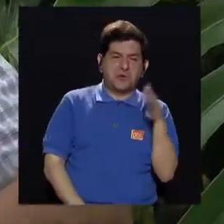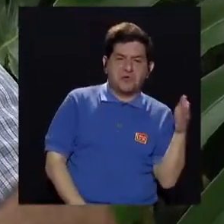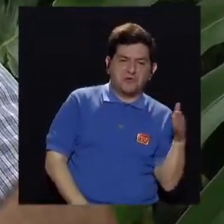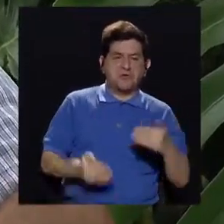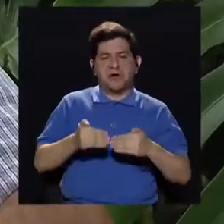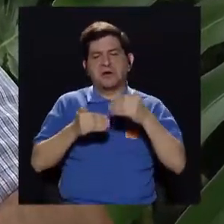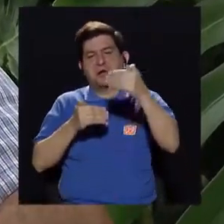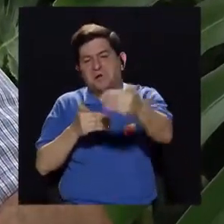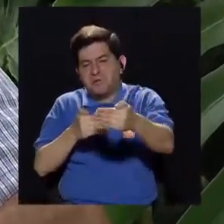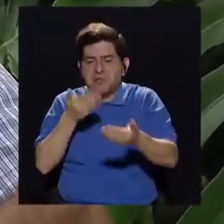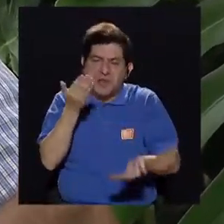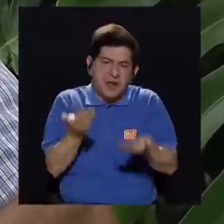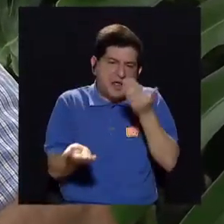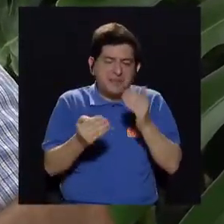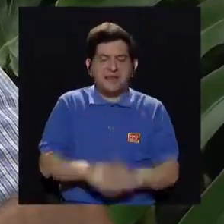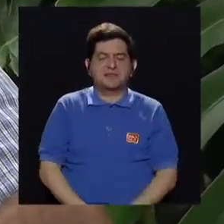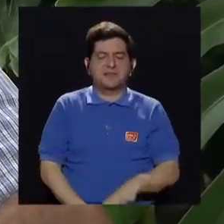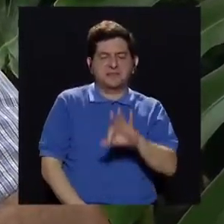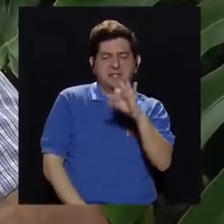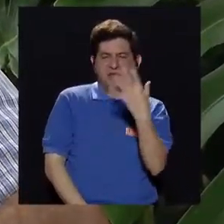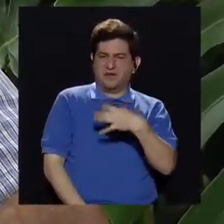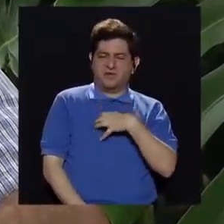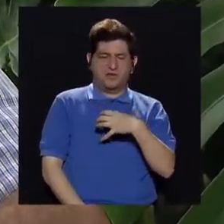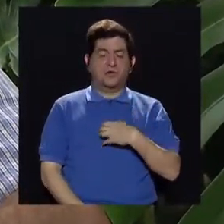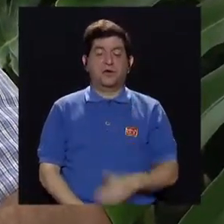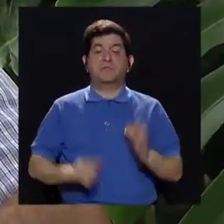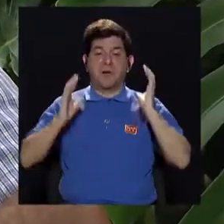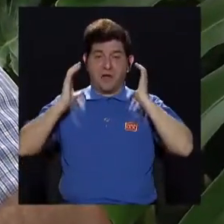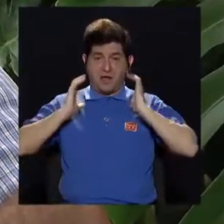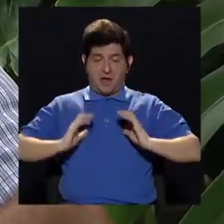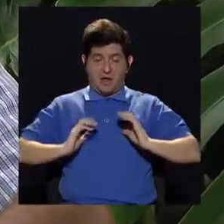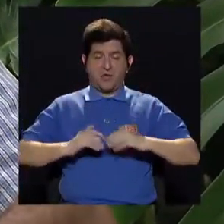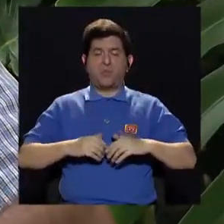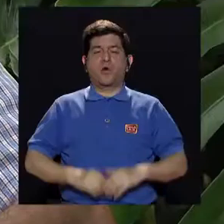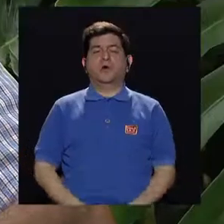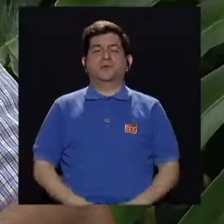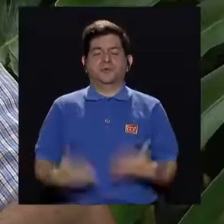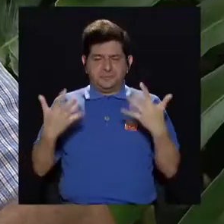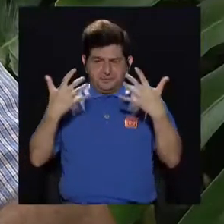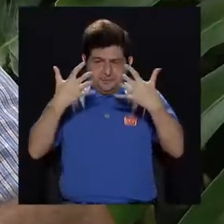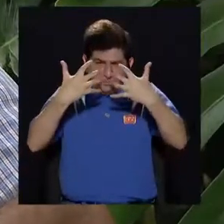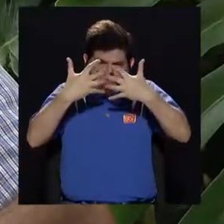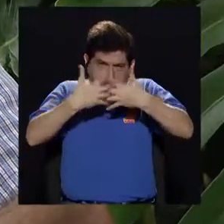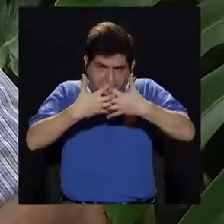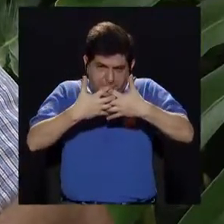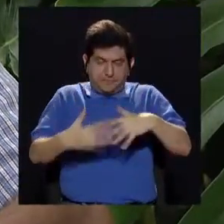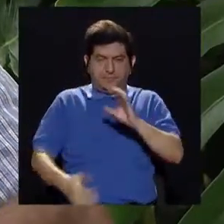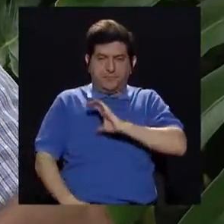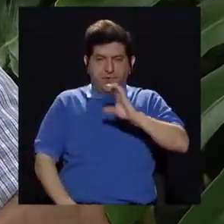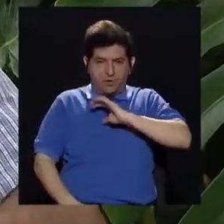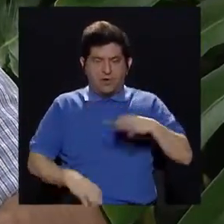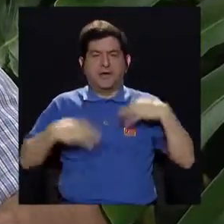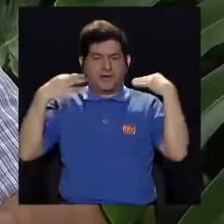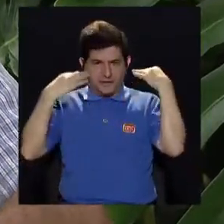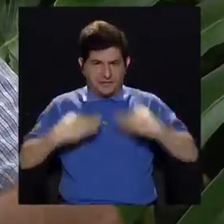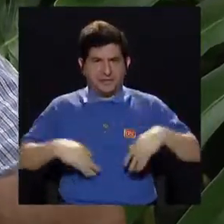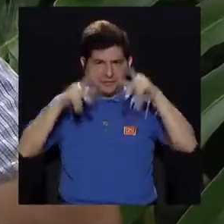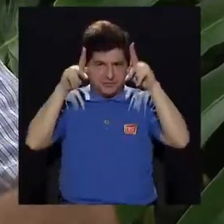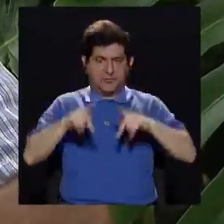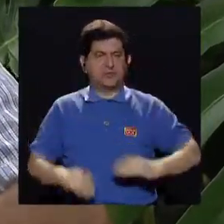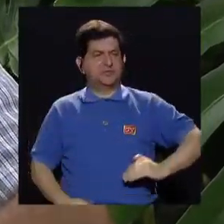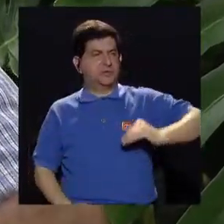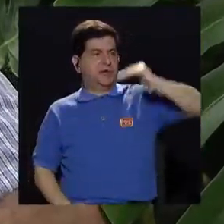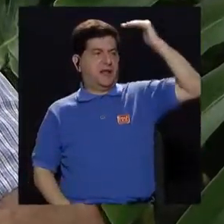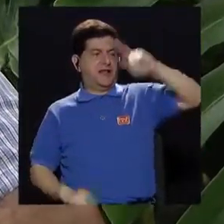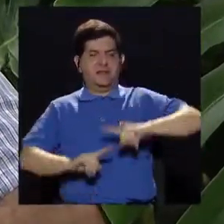o para adelante es más de estilo, que el cuerpo muy sabiamente lo adapta en función de mis características físicas, ¿verdad? La gente